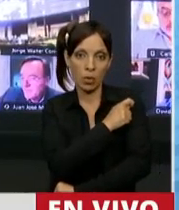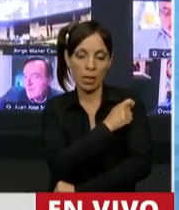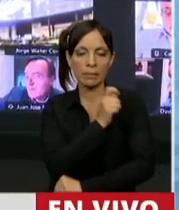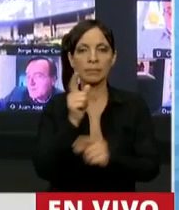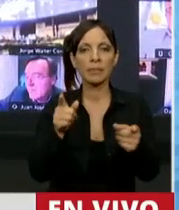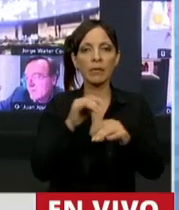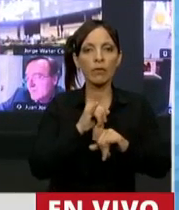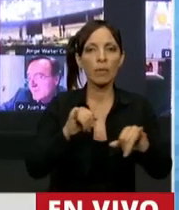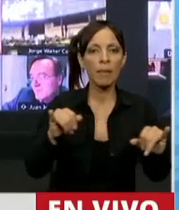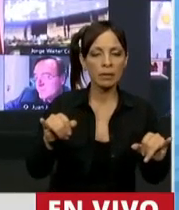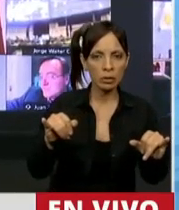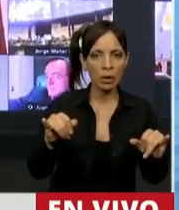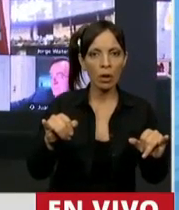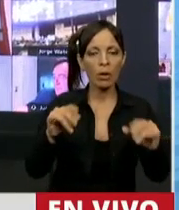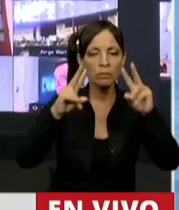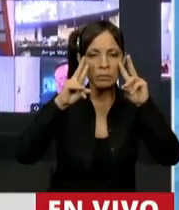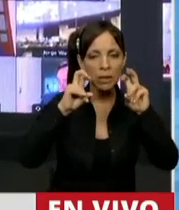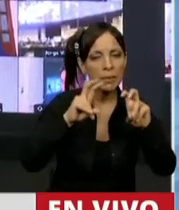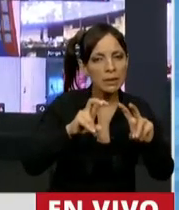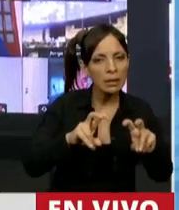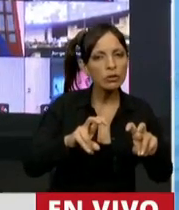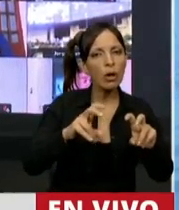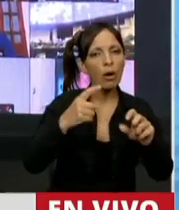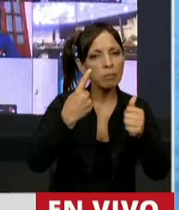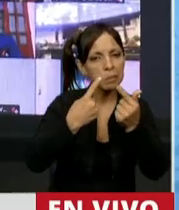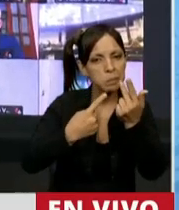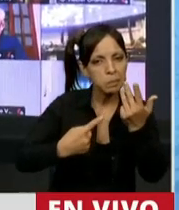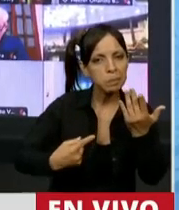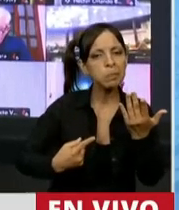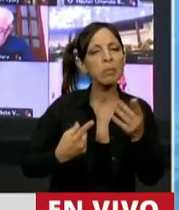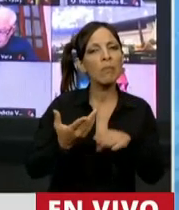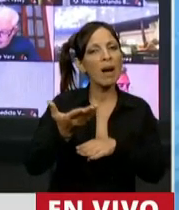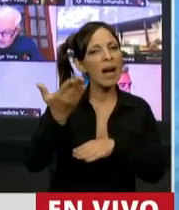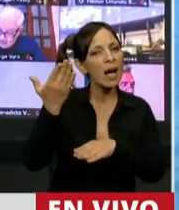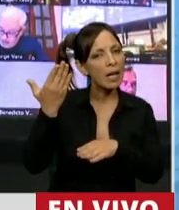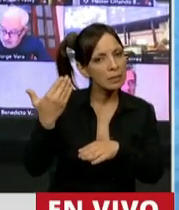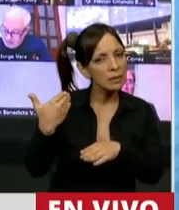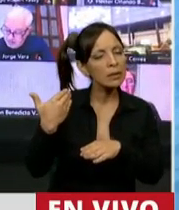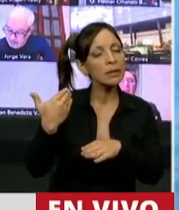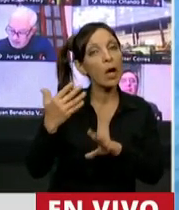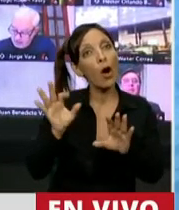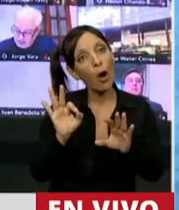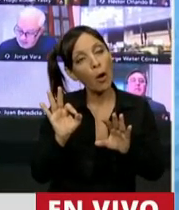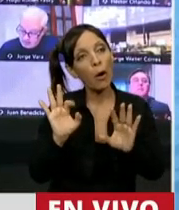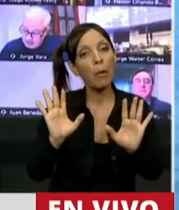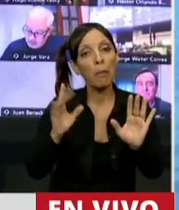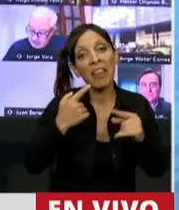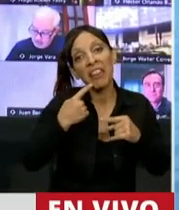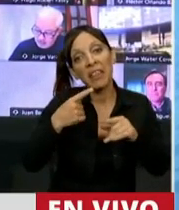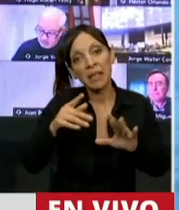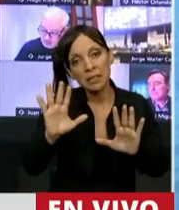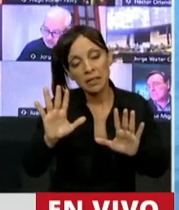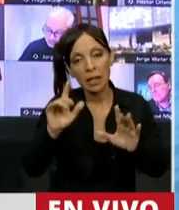información sobre ciertas investigaciones que se estaban o supuestamente estaban haciendo en